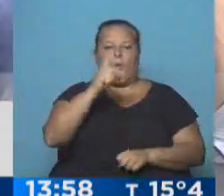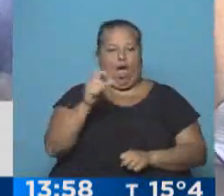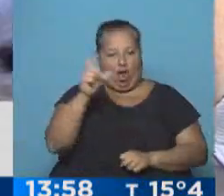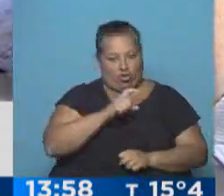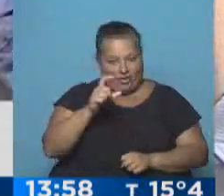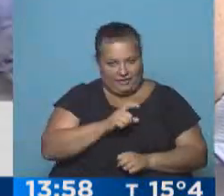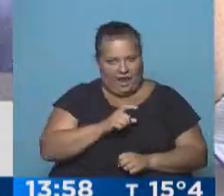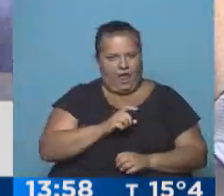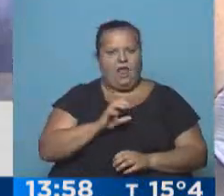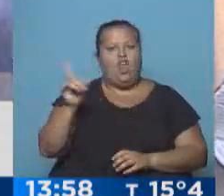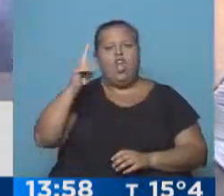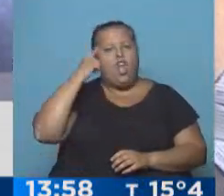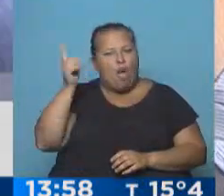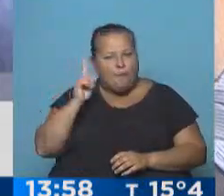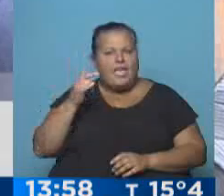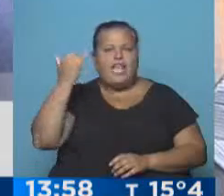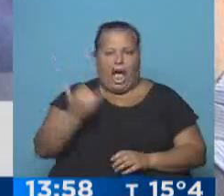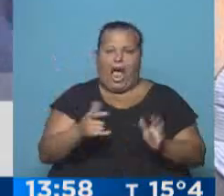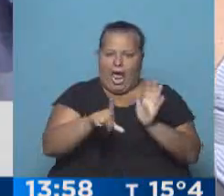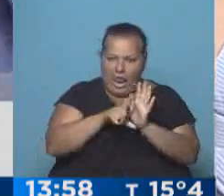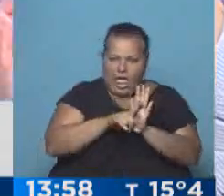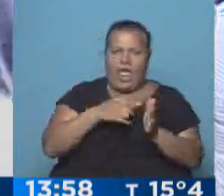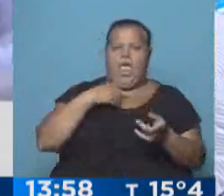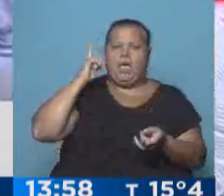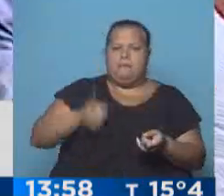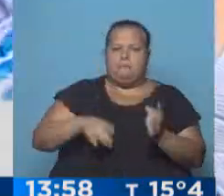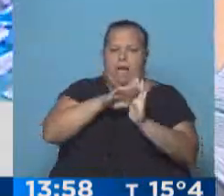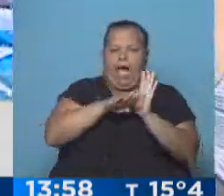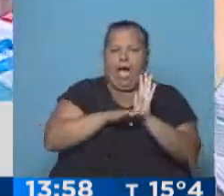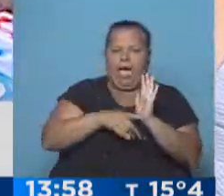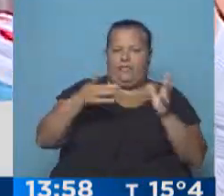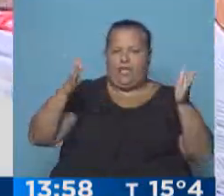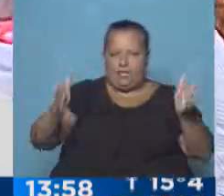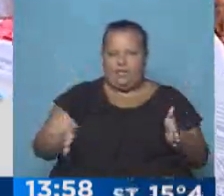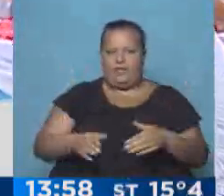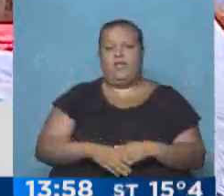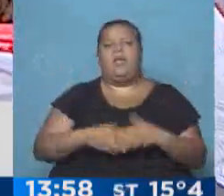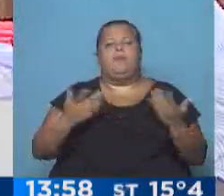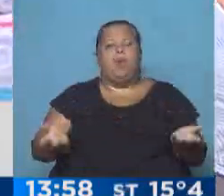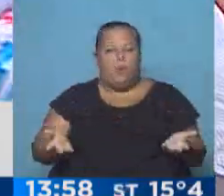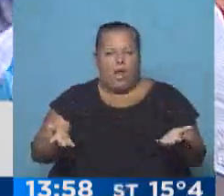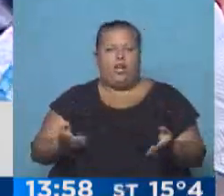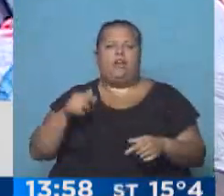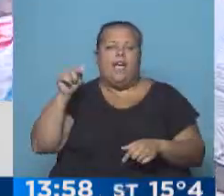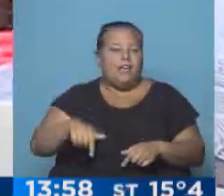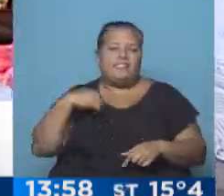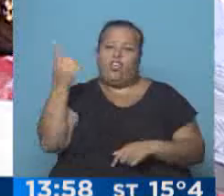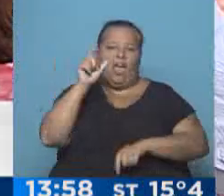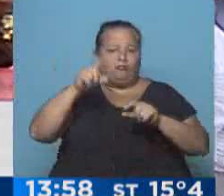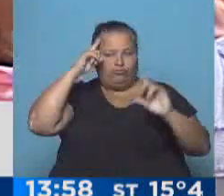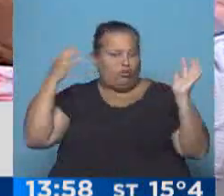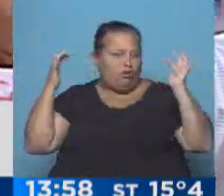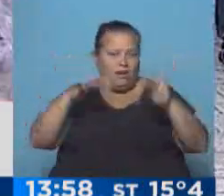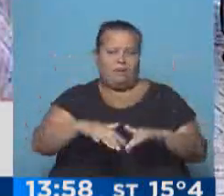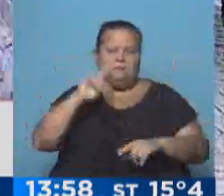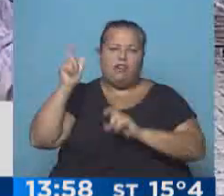¿sí? Sin tener en cuenta la legalidad, los mandatos constitucionales. Pero bueno, esta es la respuesta popular. La